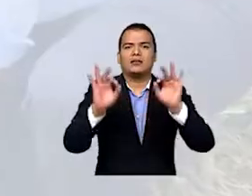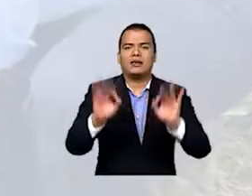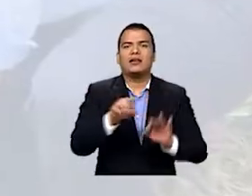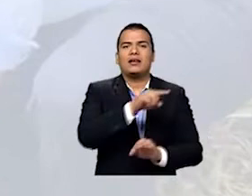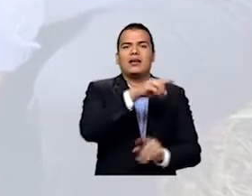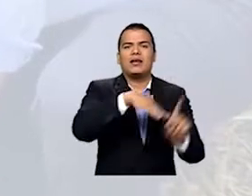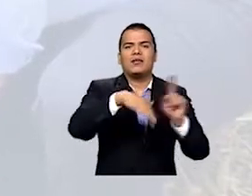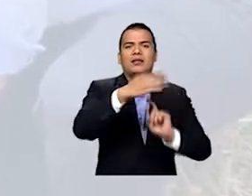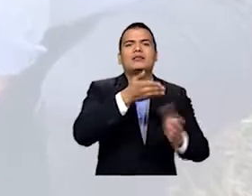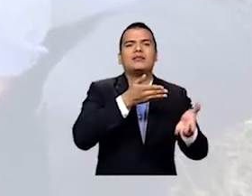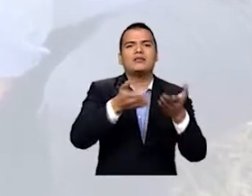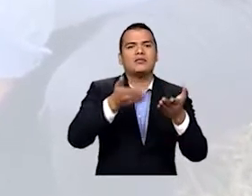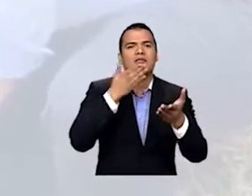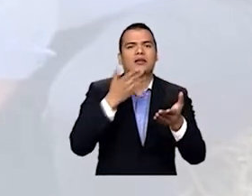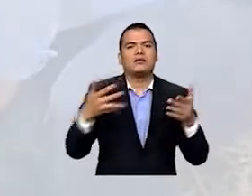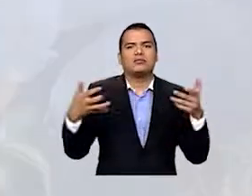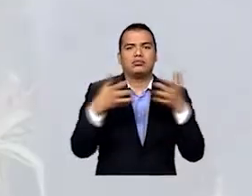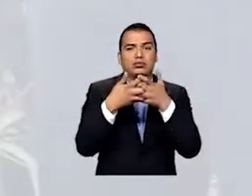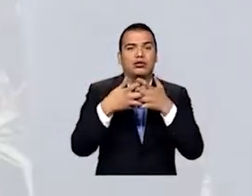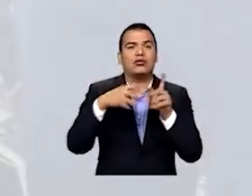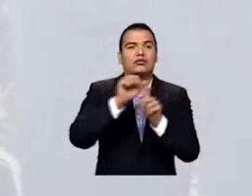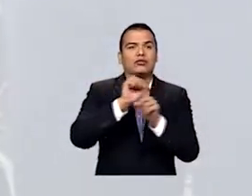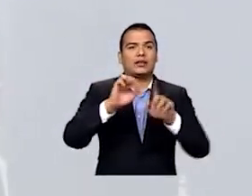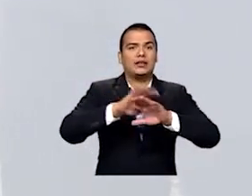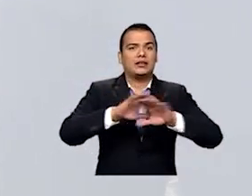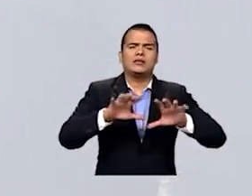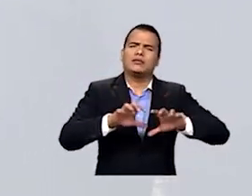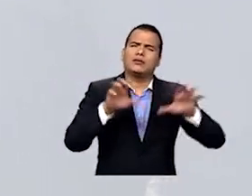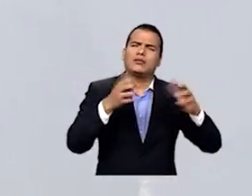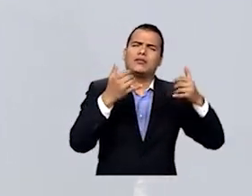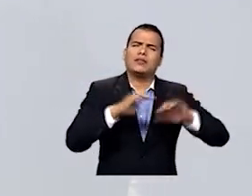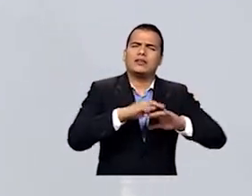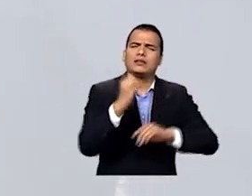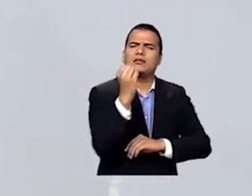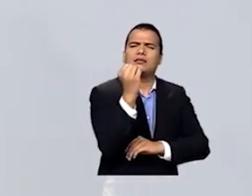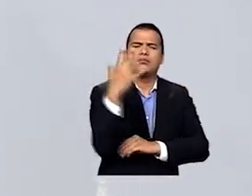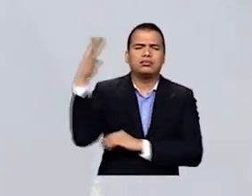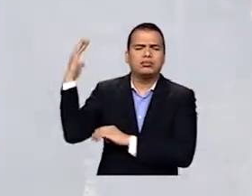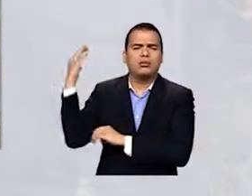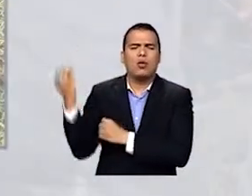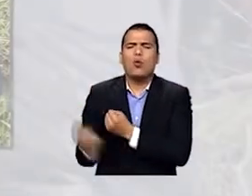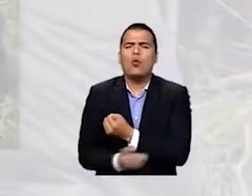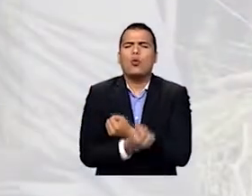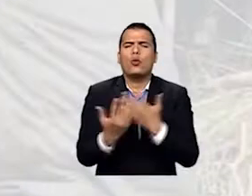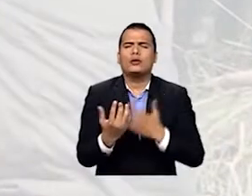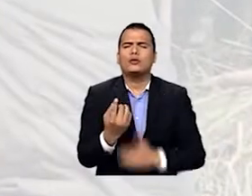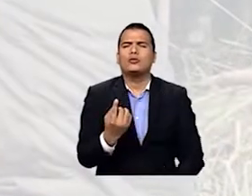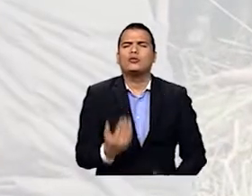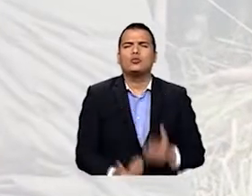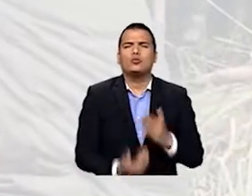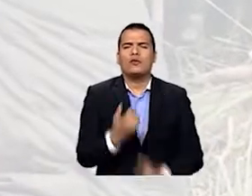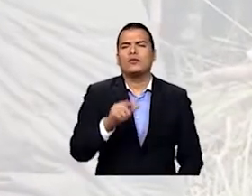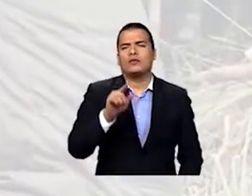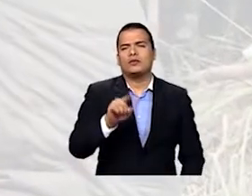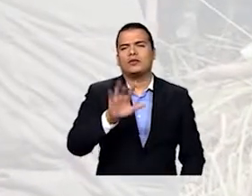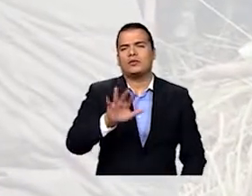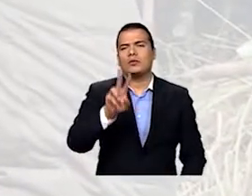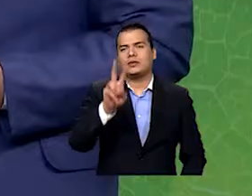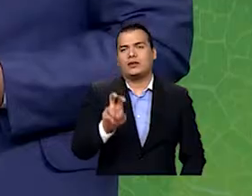sociedad. La jornada terminó con la siembra de 157 árboles en el Bioparque Ucumarí, cifra que simboliza el aniversario del